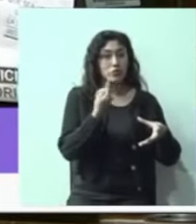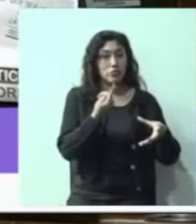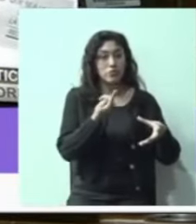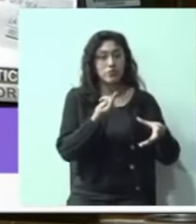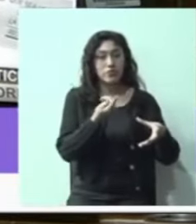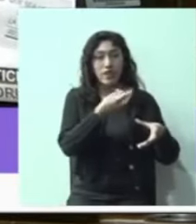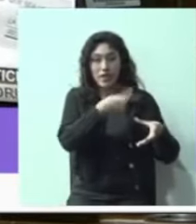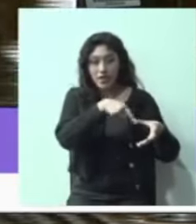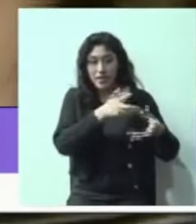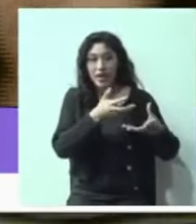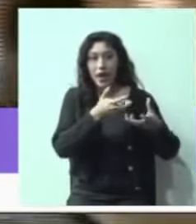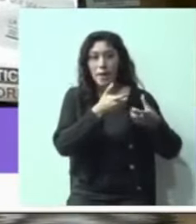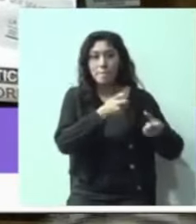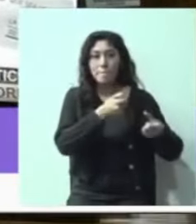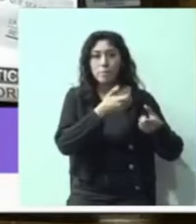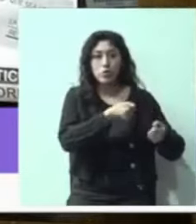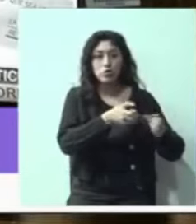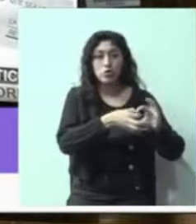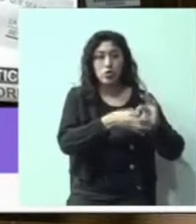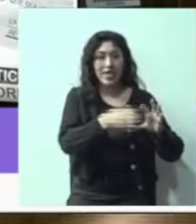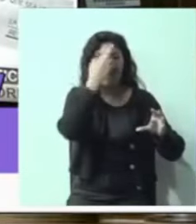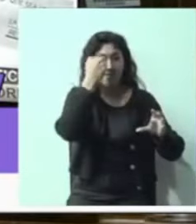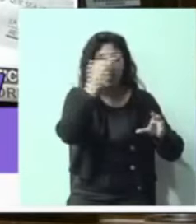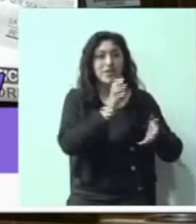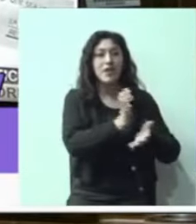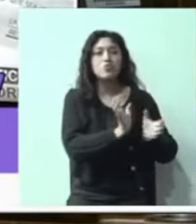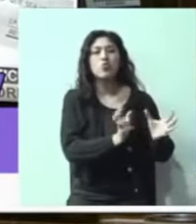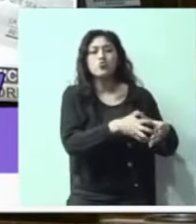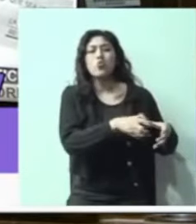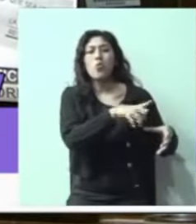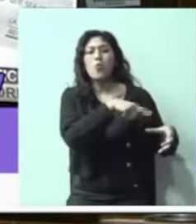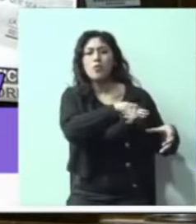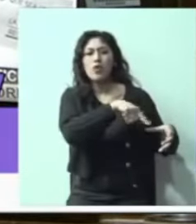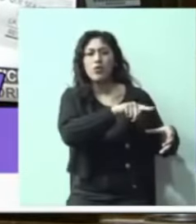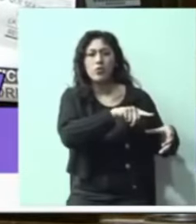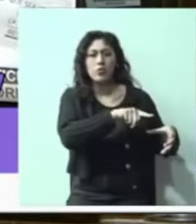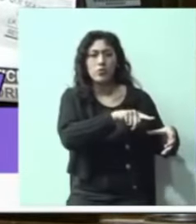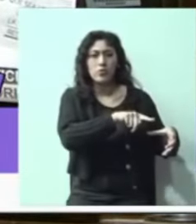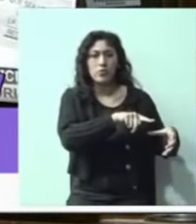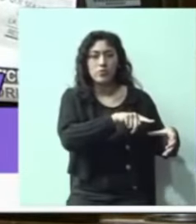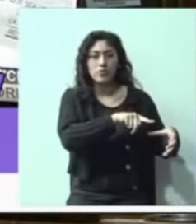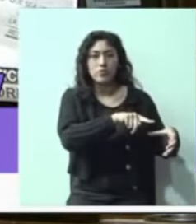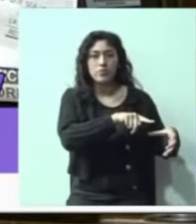tienen el apoyo real de enfermería, de una casta sindical, para utilizar un término en boga,